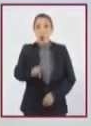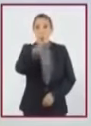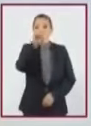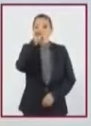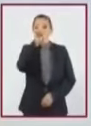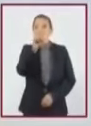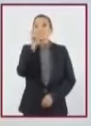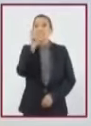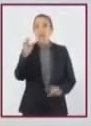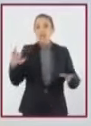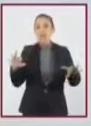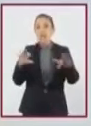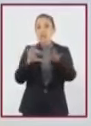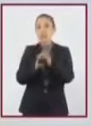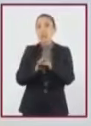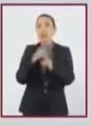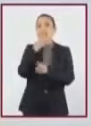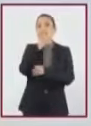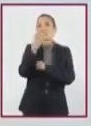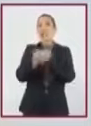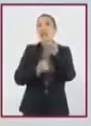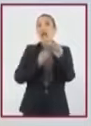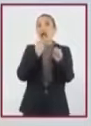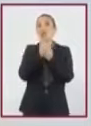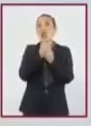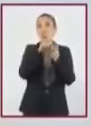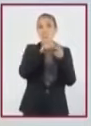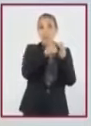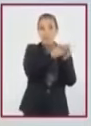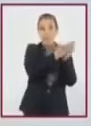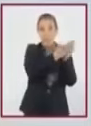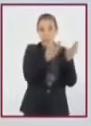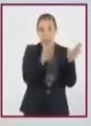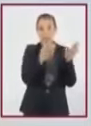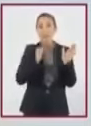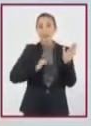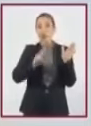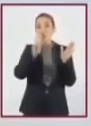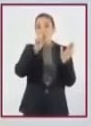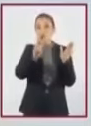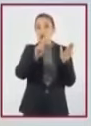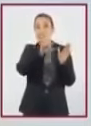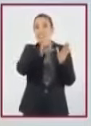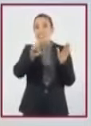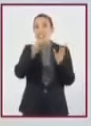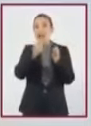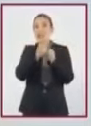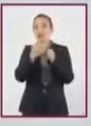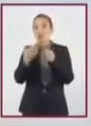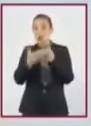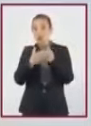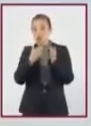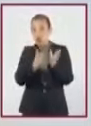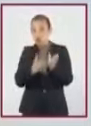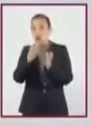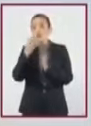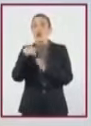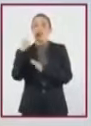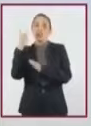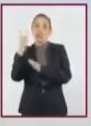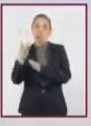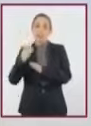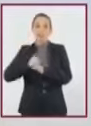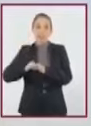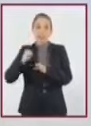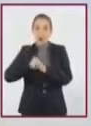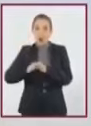I equivale a los primeros 100 años, el siglo II a los siguientes 100 años y así